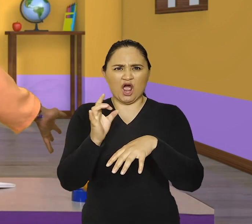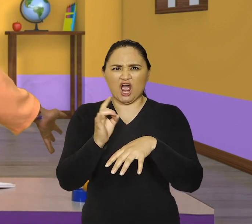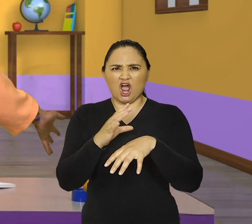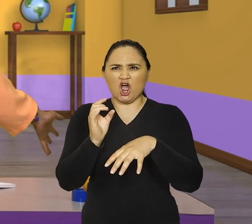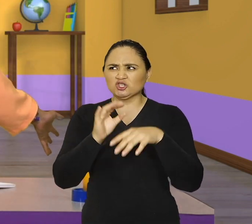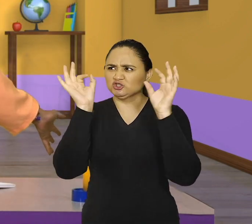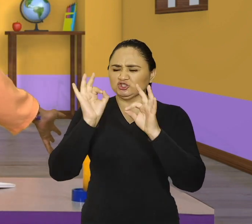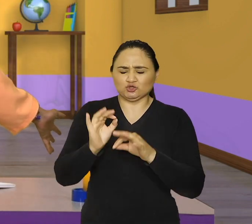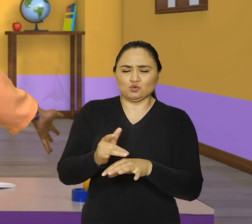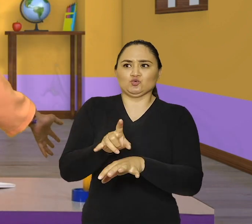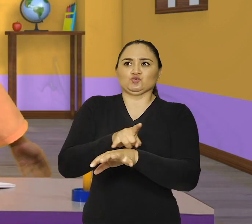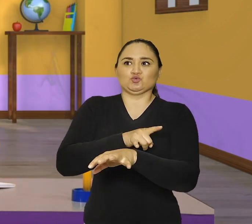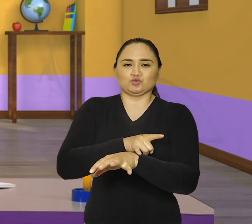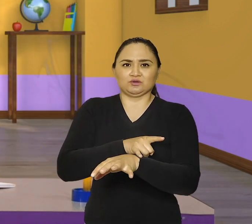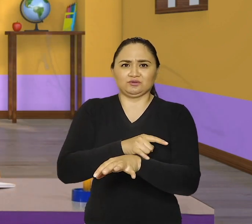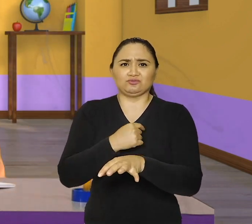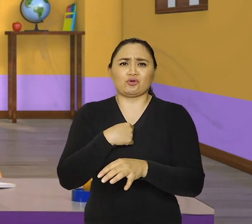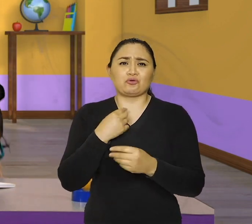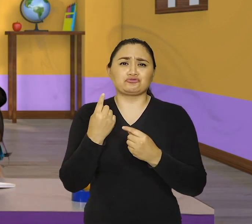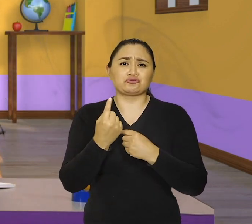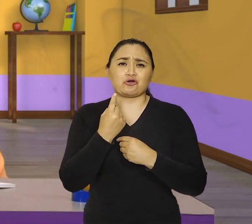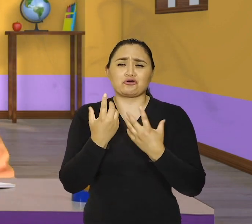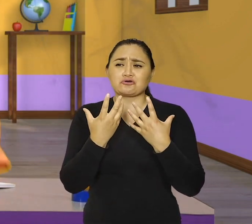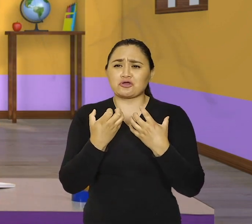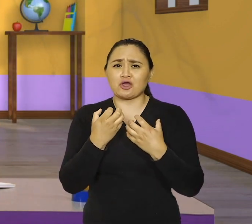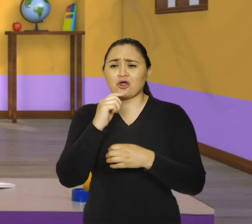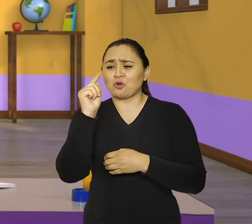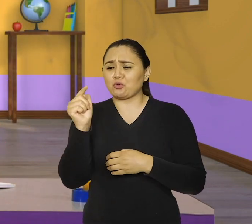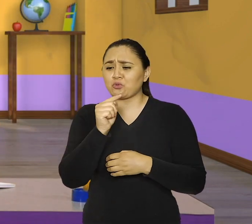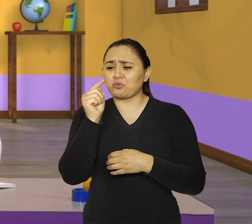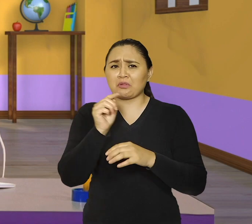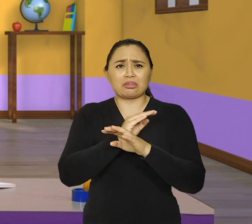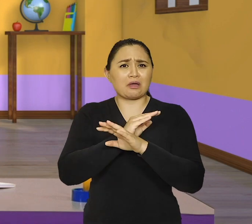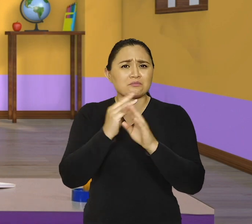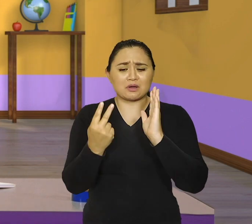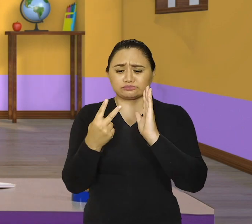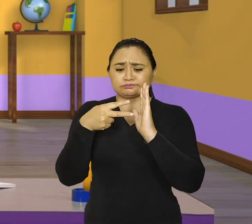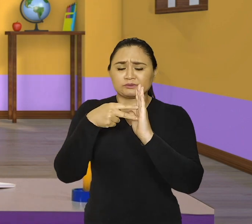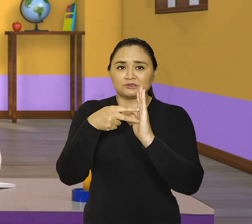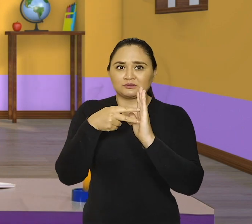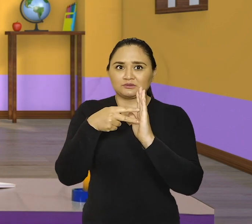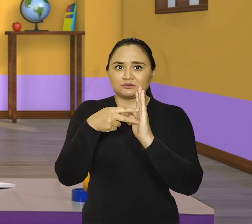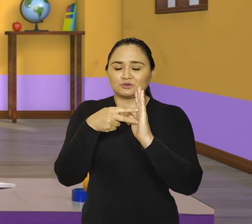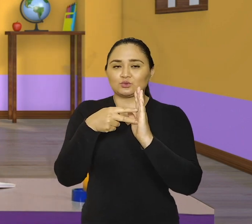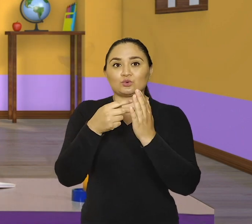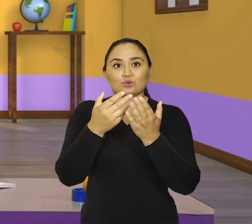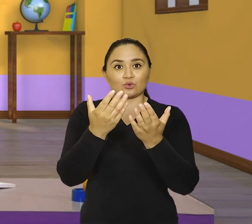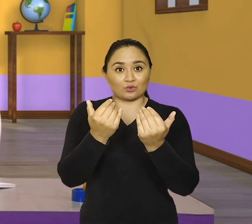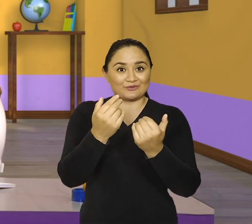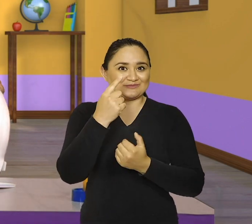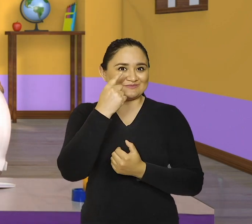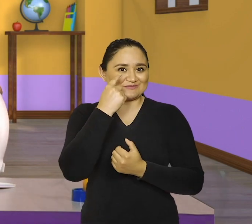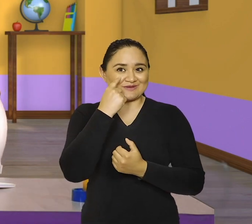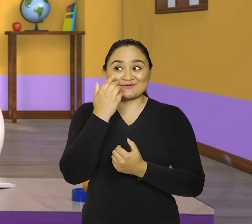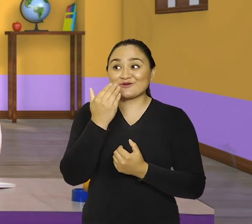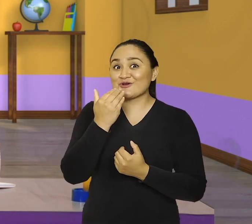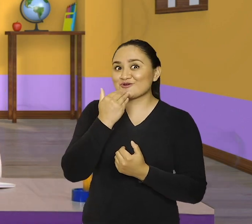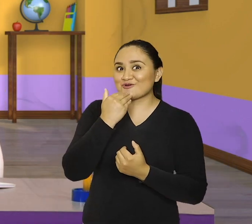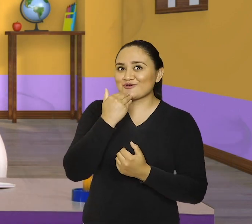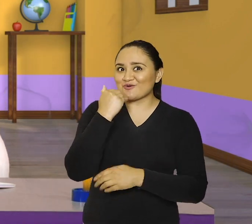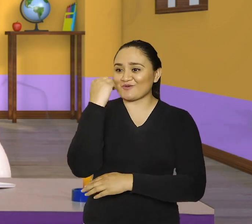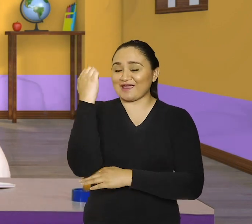¡Me agarró la corriente! Y yo solo quería encender el ventilador. A propósito de